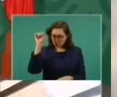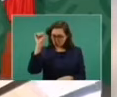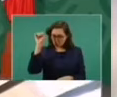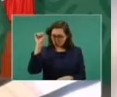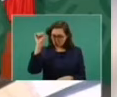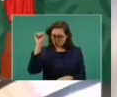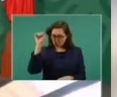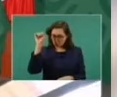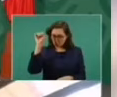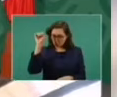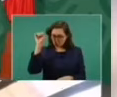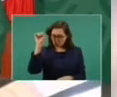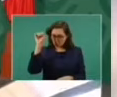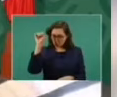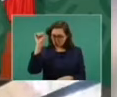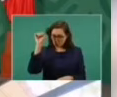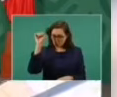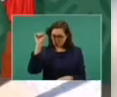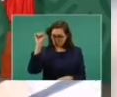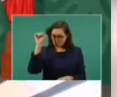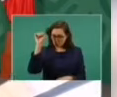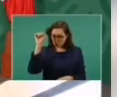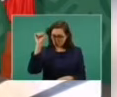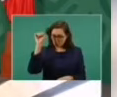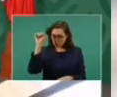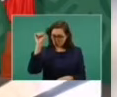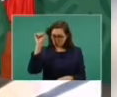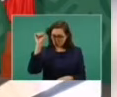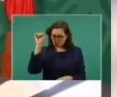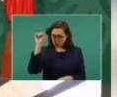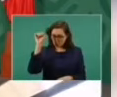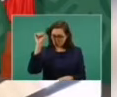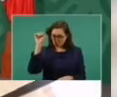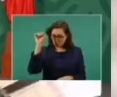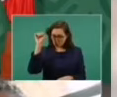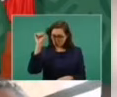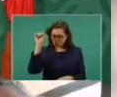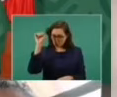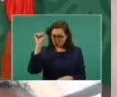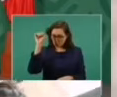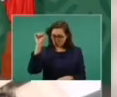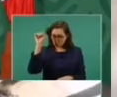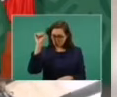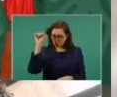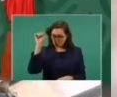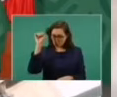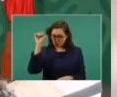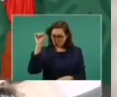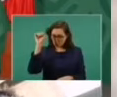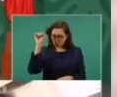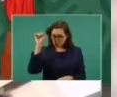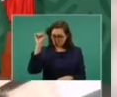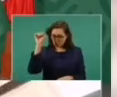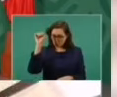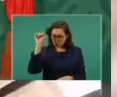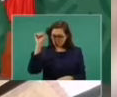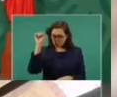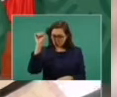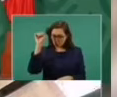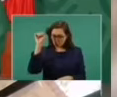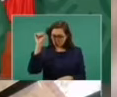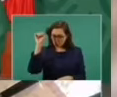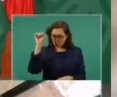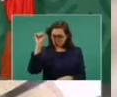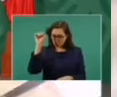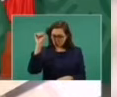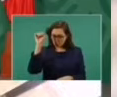era una cooperativa, fíjense. Luego nos dijeron que iban a ser 5 cooperativas. Ahora nos están diciendo que son